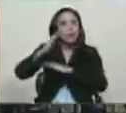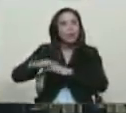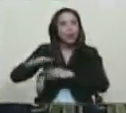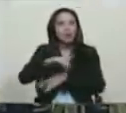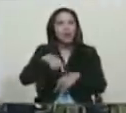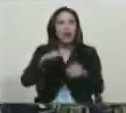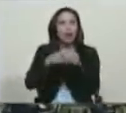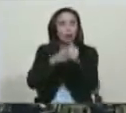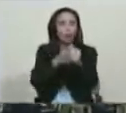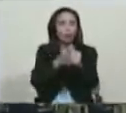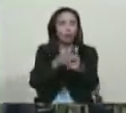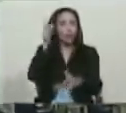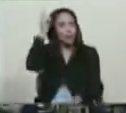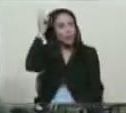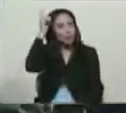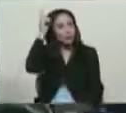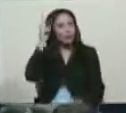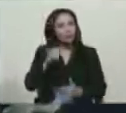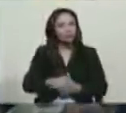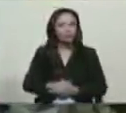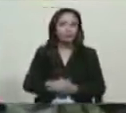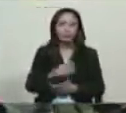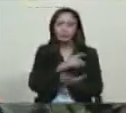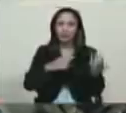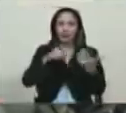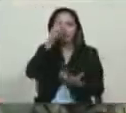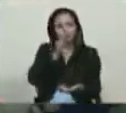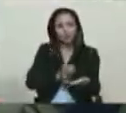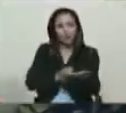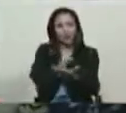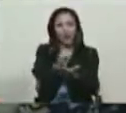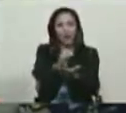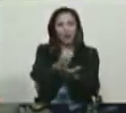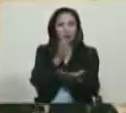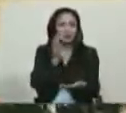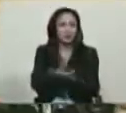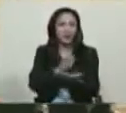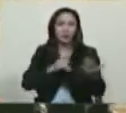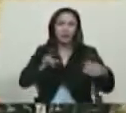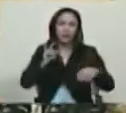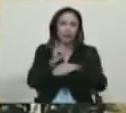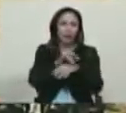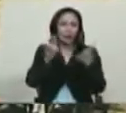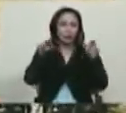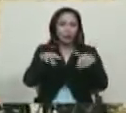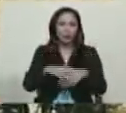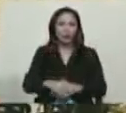y le decimos con fuerza leales siempre nunca